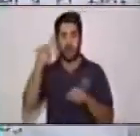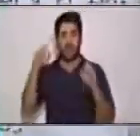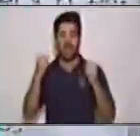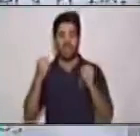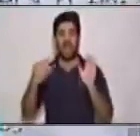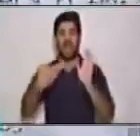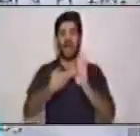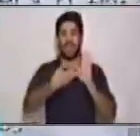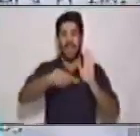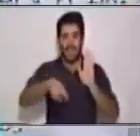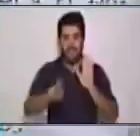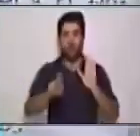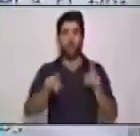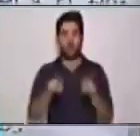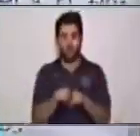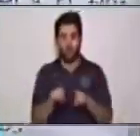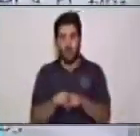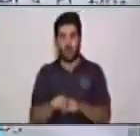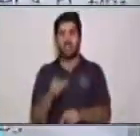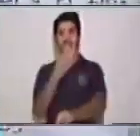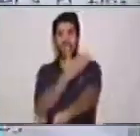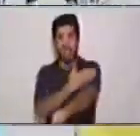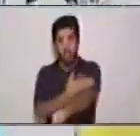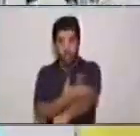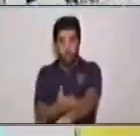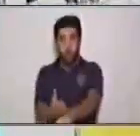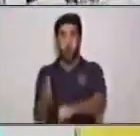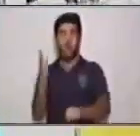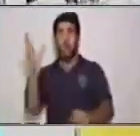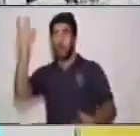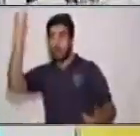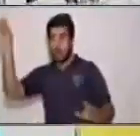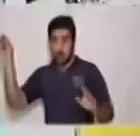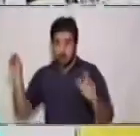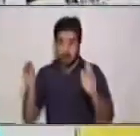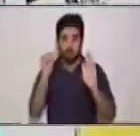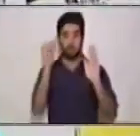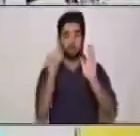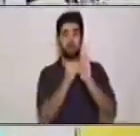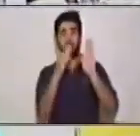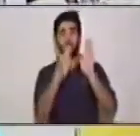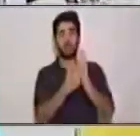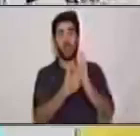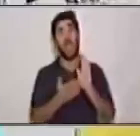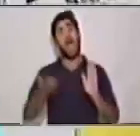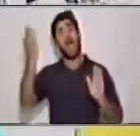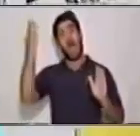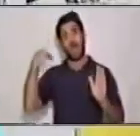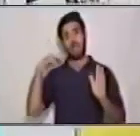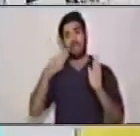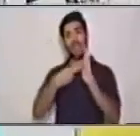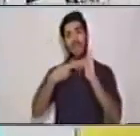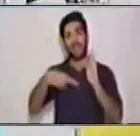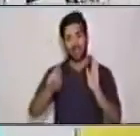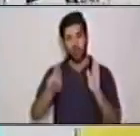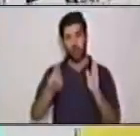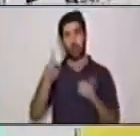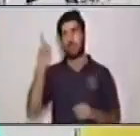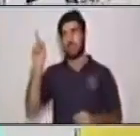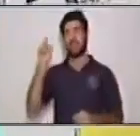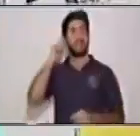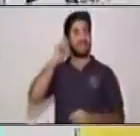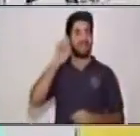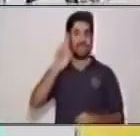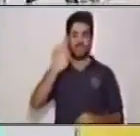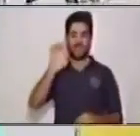punto de que historias mitológicas recaen en la religión que promulgaban en Grecia.